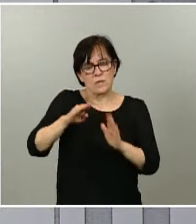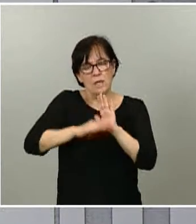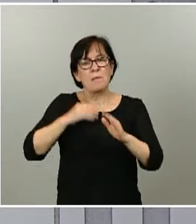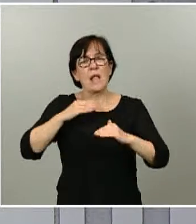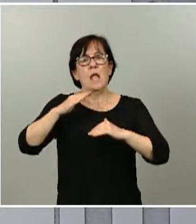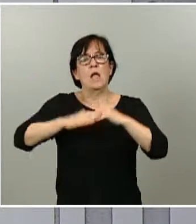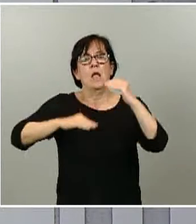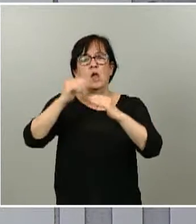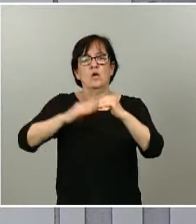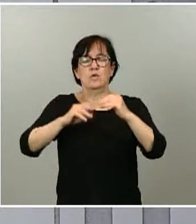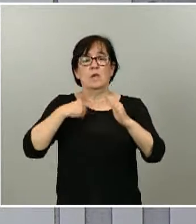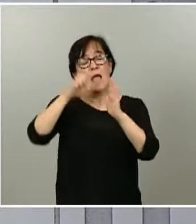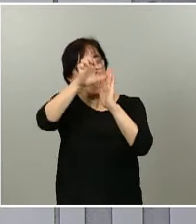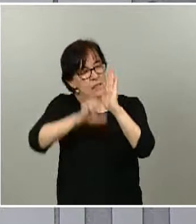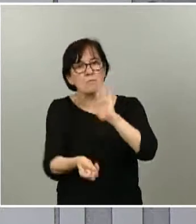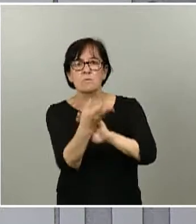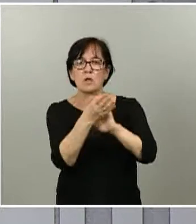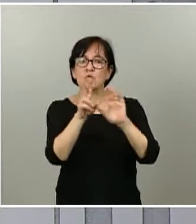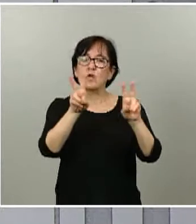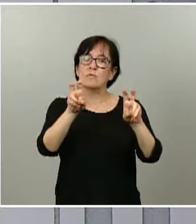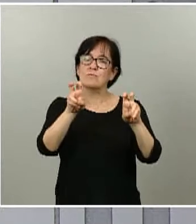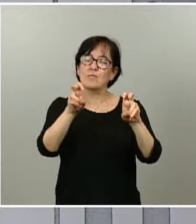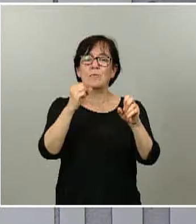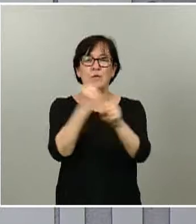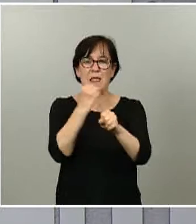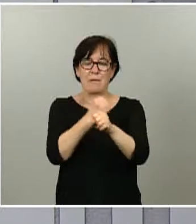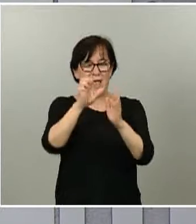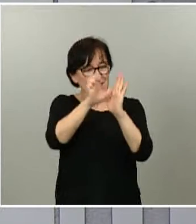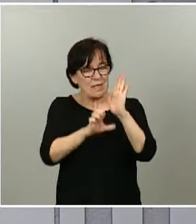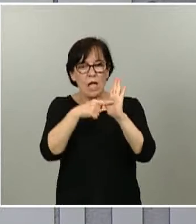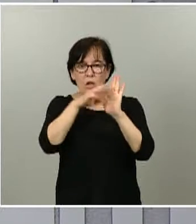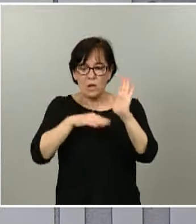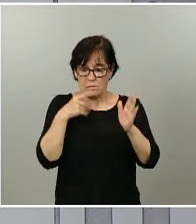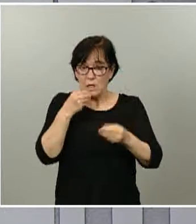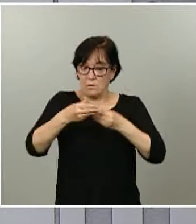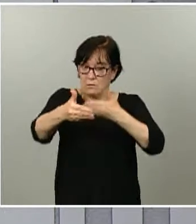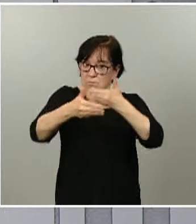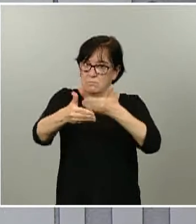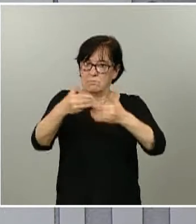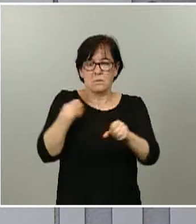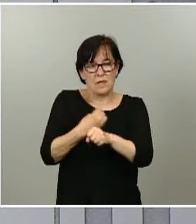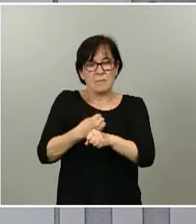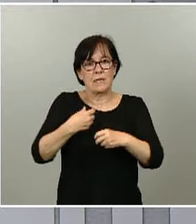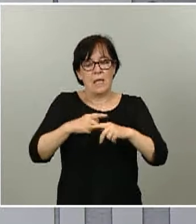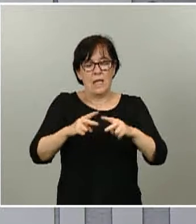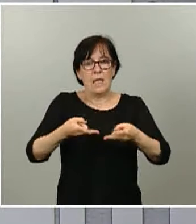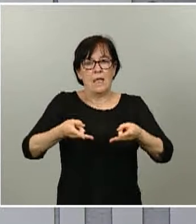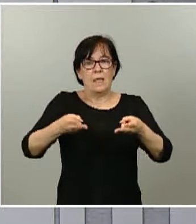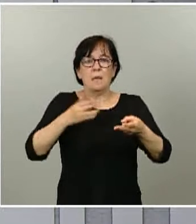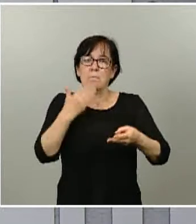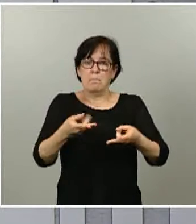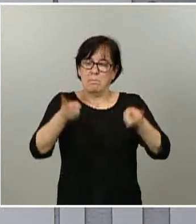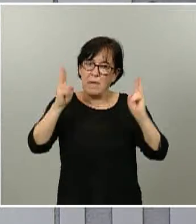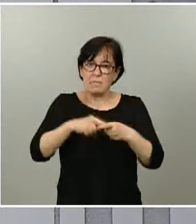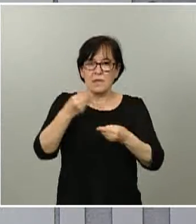nuevo Estatuto de los Trabajadores, que ya se trata de un trabajo en el medio plazo que permita, pues como decía, contar con un